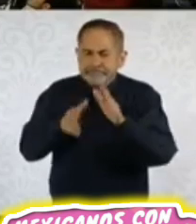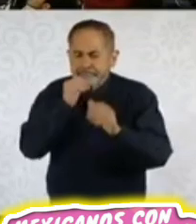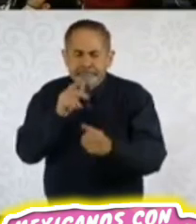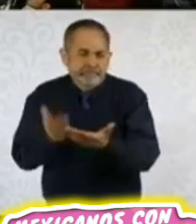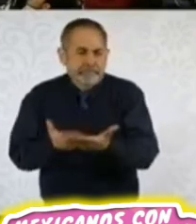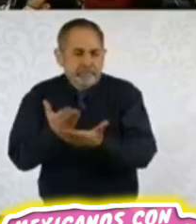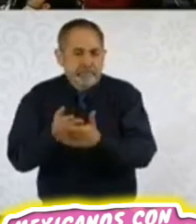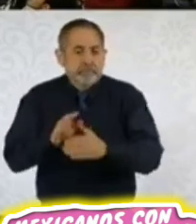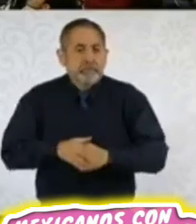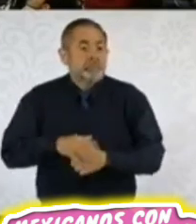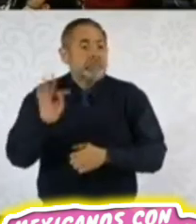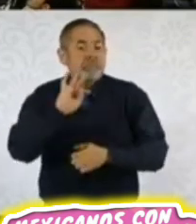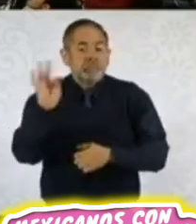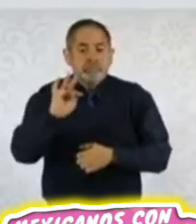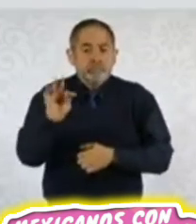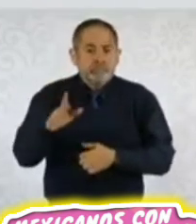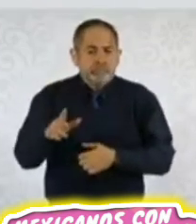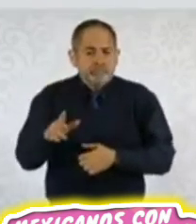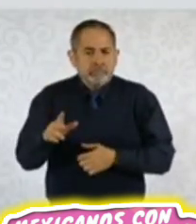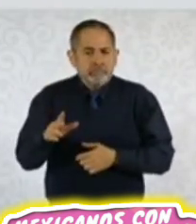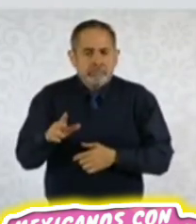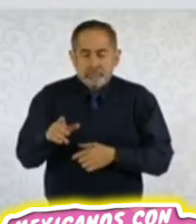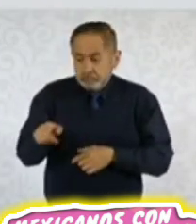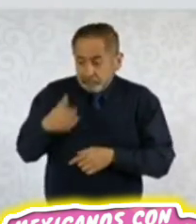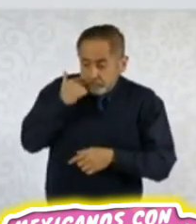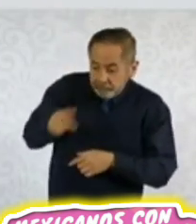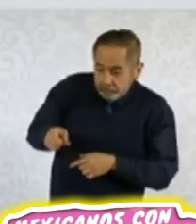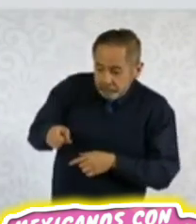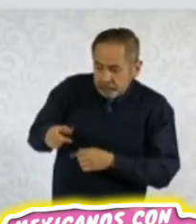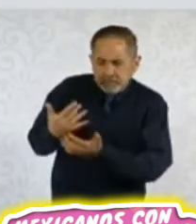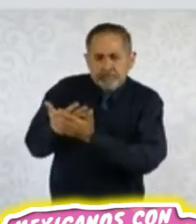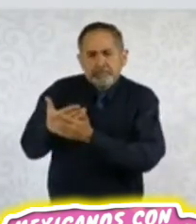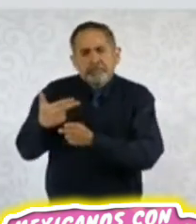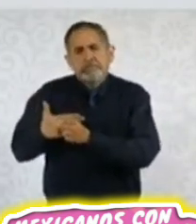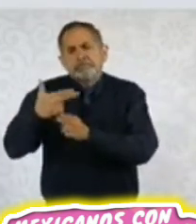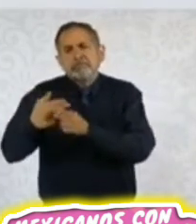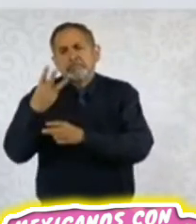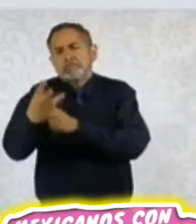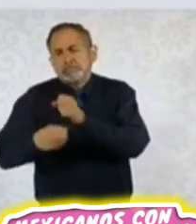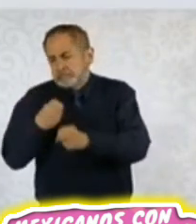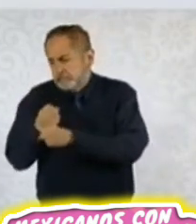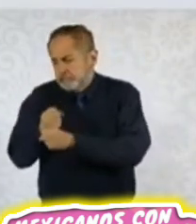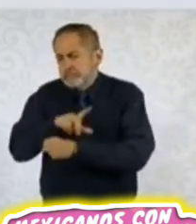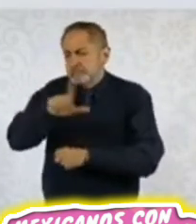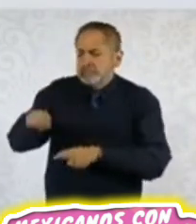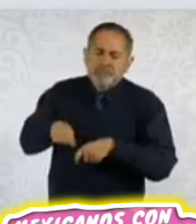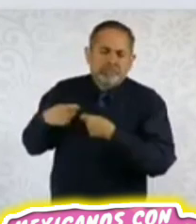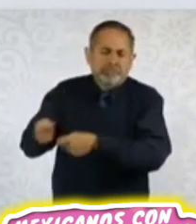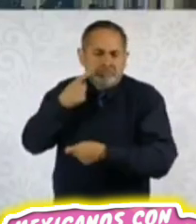Si quiere participar un familiar directo, pues que se espere 3 años o 6 años.